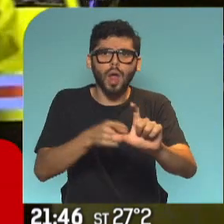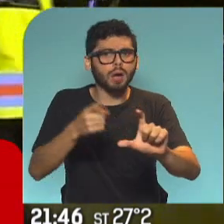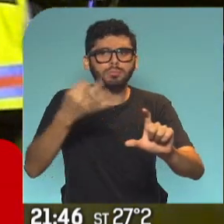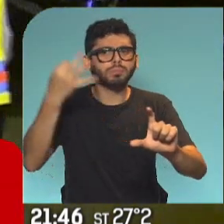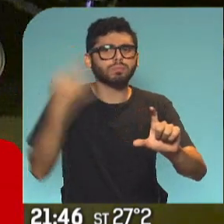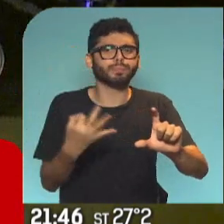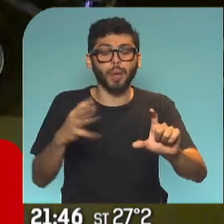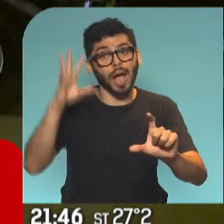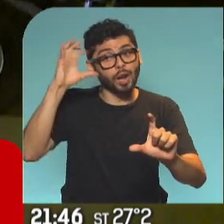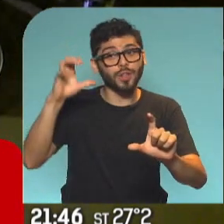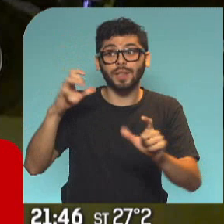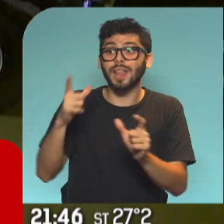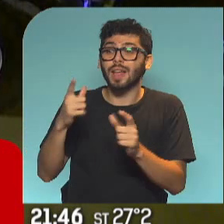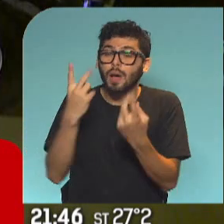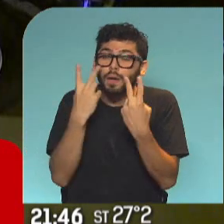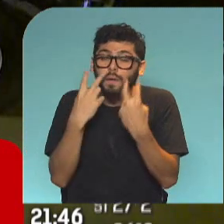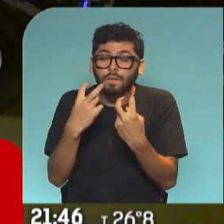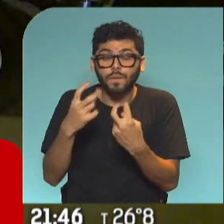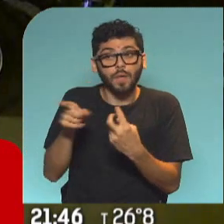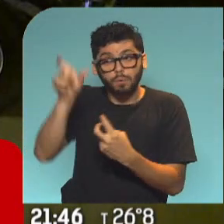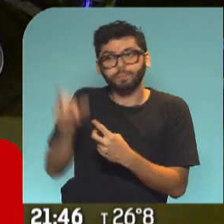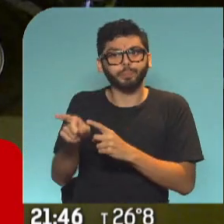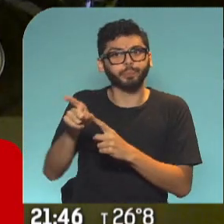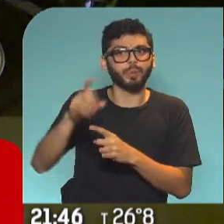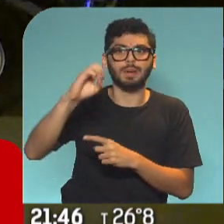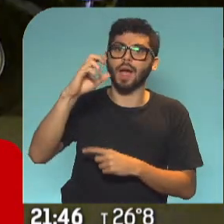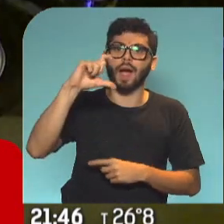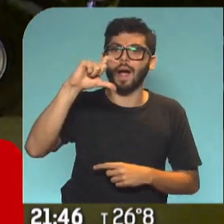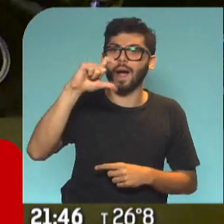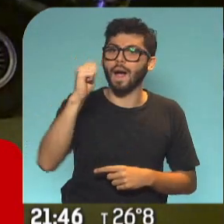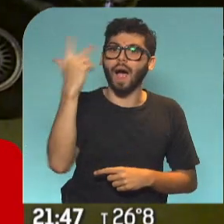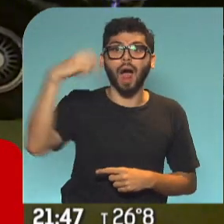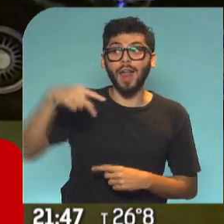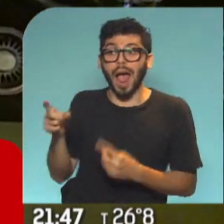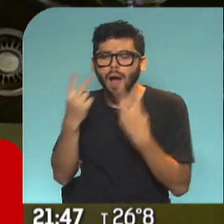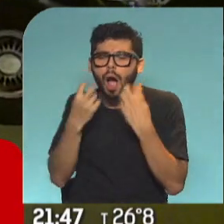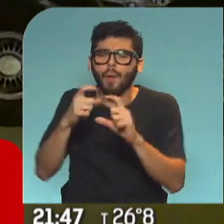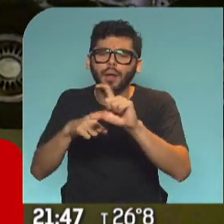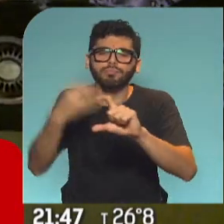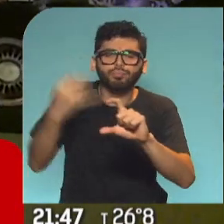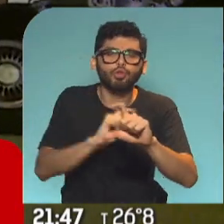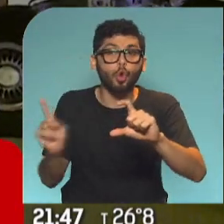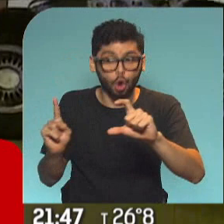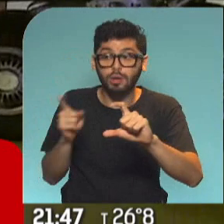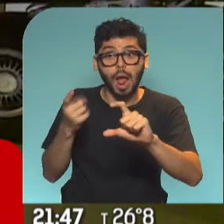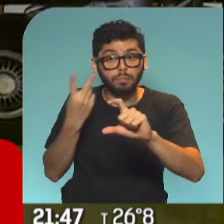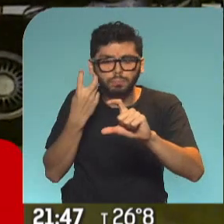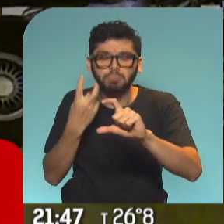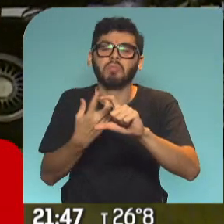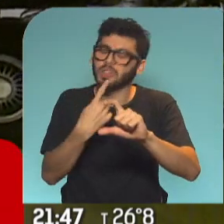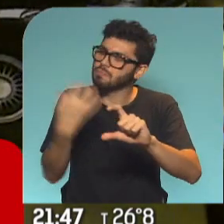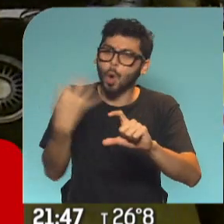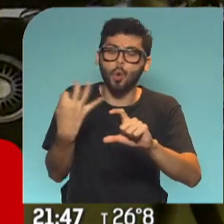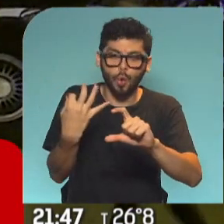de Sinopharm en la Argentina, el infectólogo Pedro Can, y sostuvo que justamente hablando de esta vacuna china